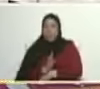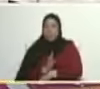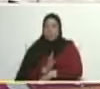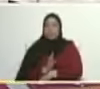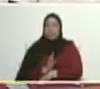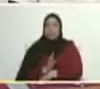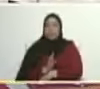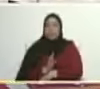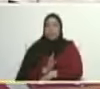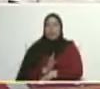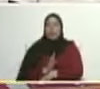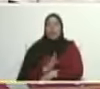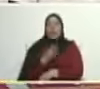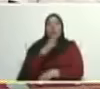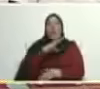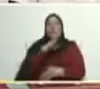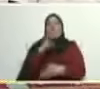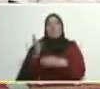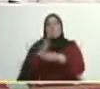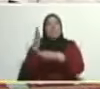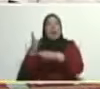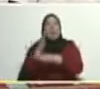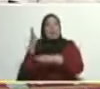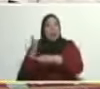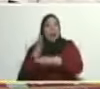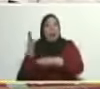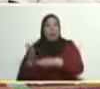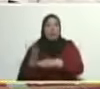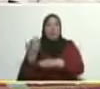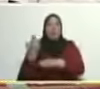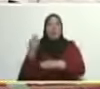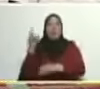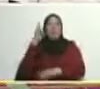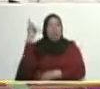Caracas-San Vicente, Barbados, Bolivia,